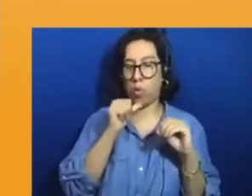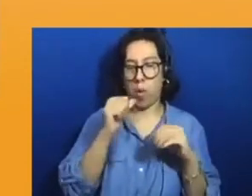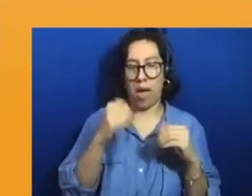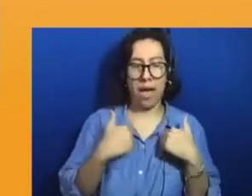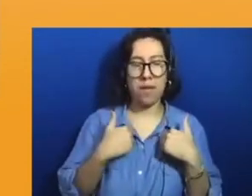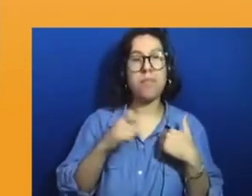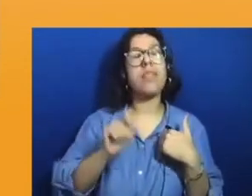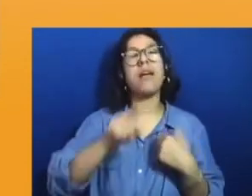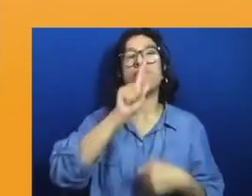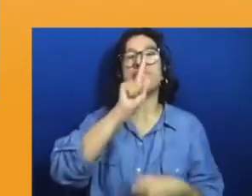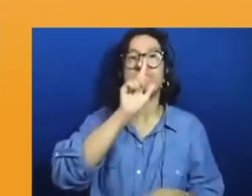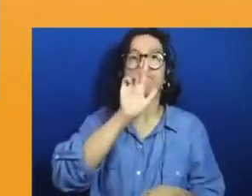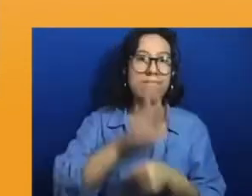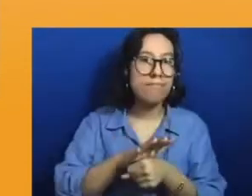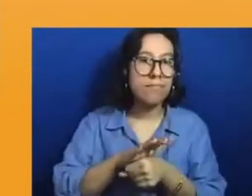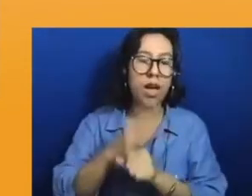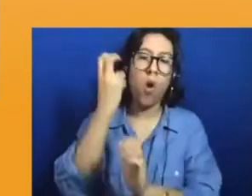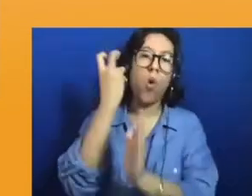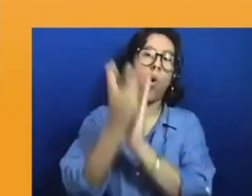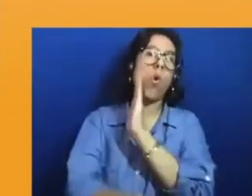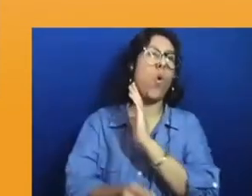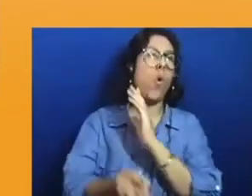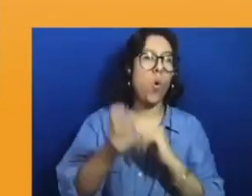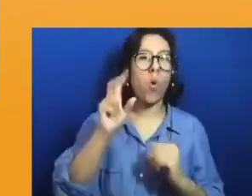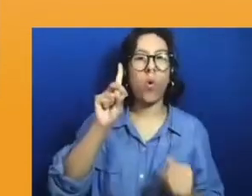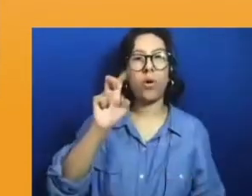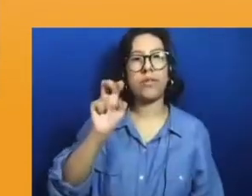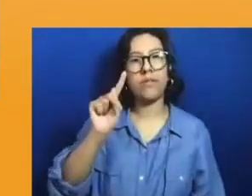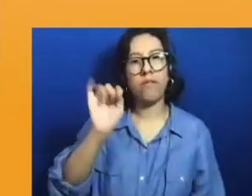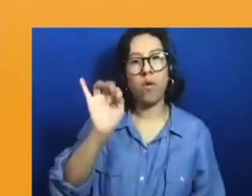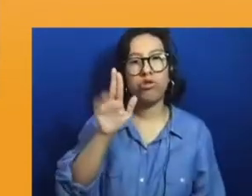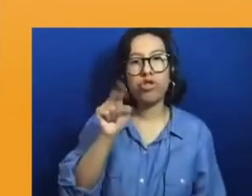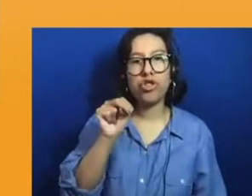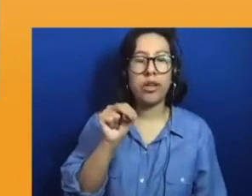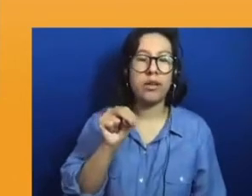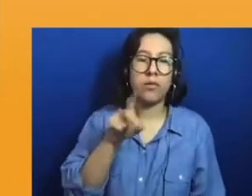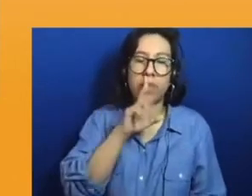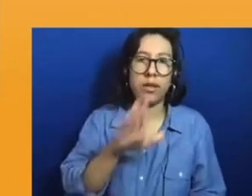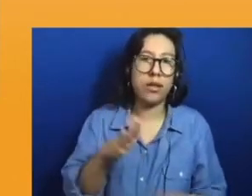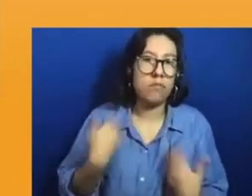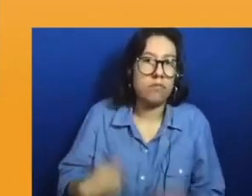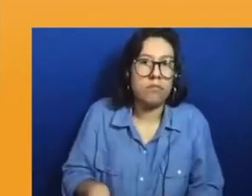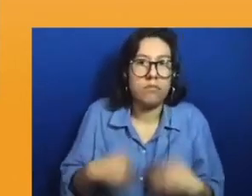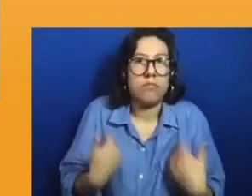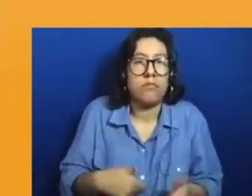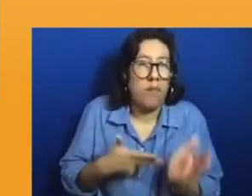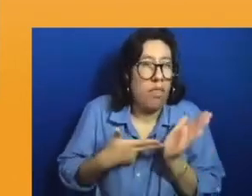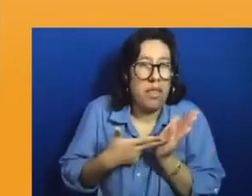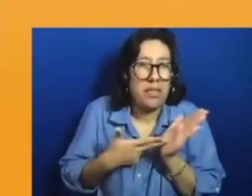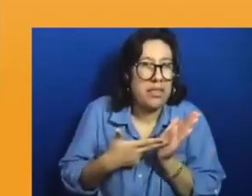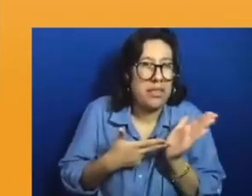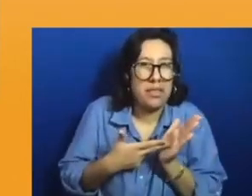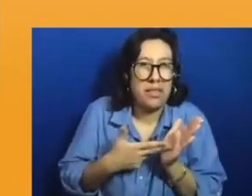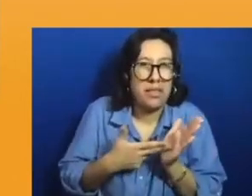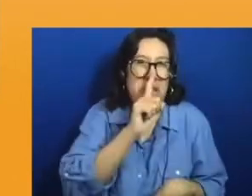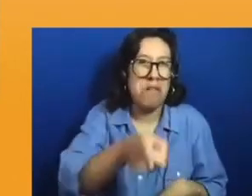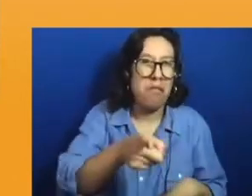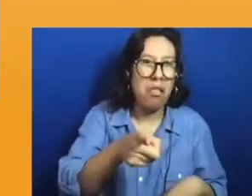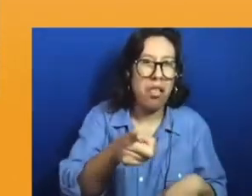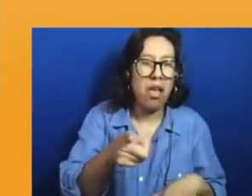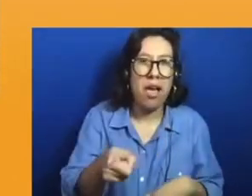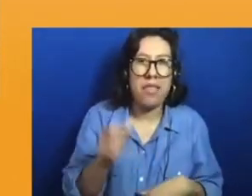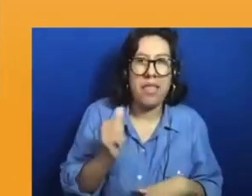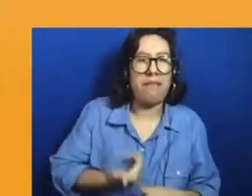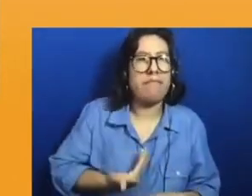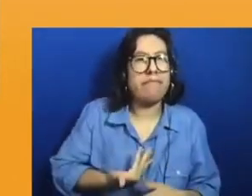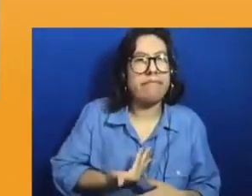esa devoción a una forma de arte que es tan genuina, tan auténtica, y es